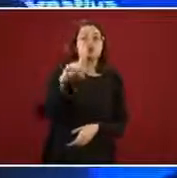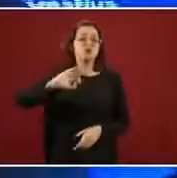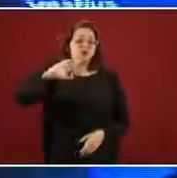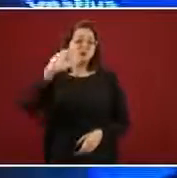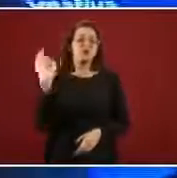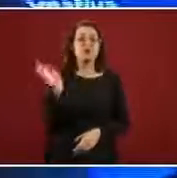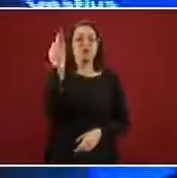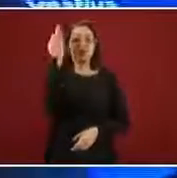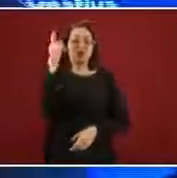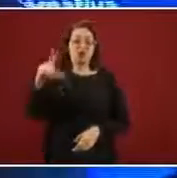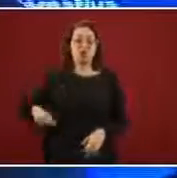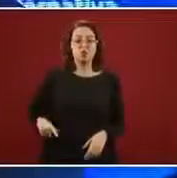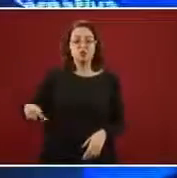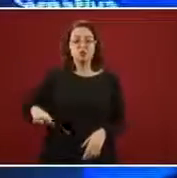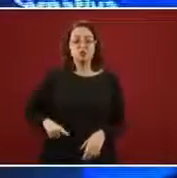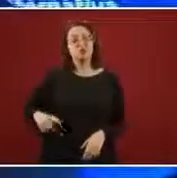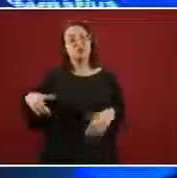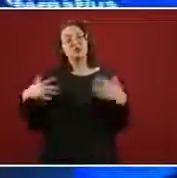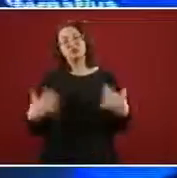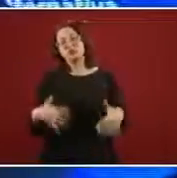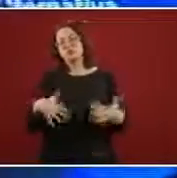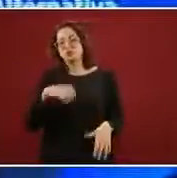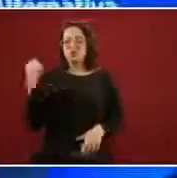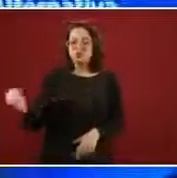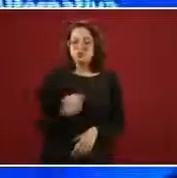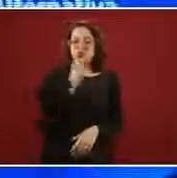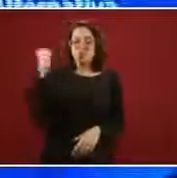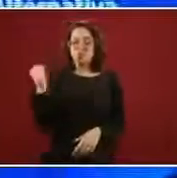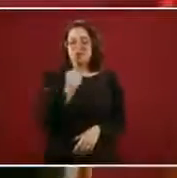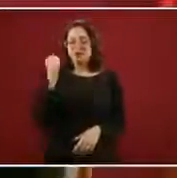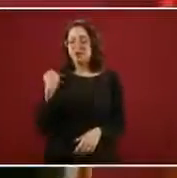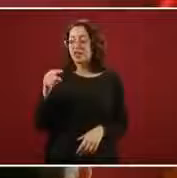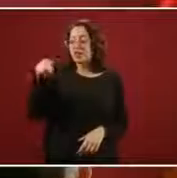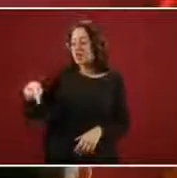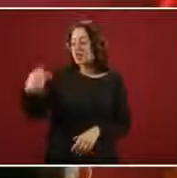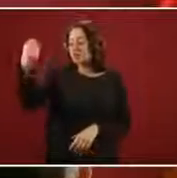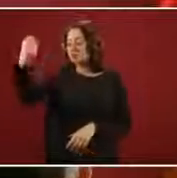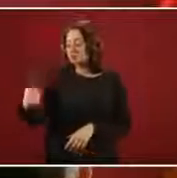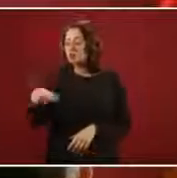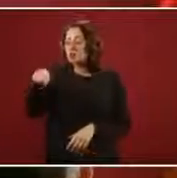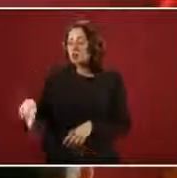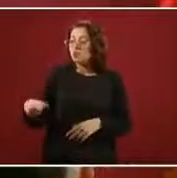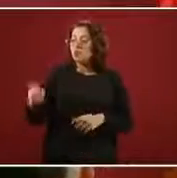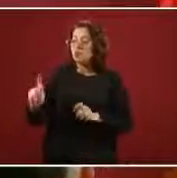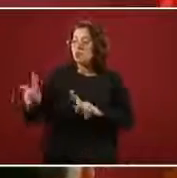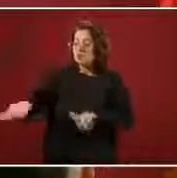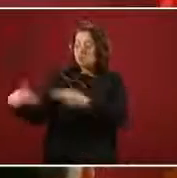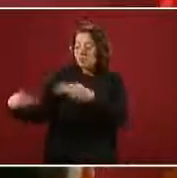Afortunadamente, como no les importaba el sureste, esta línea no la concesionaron.